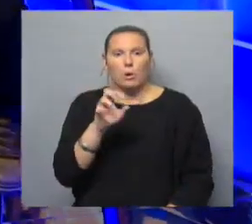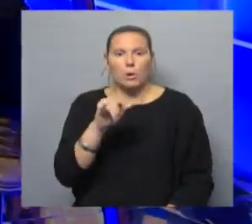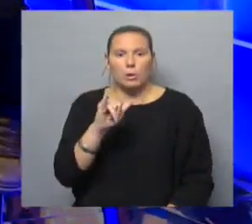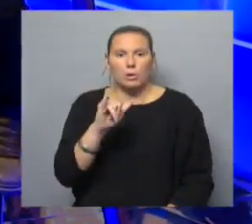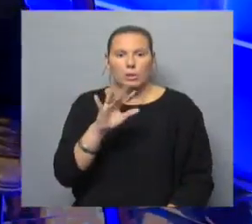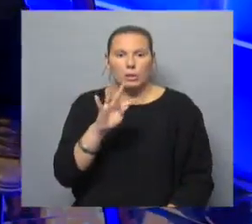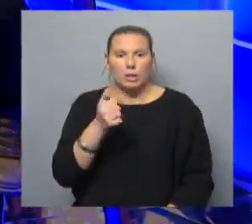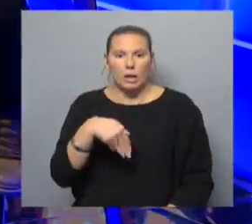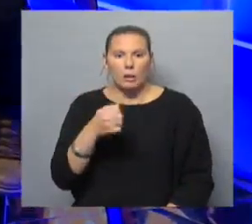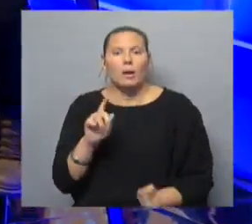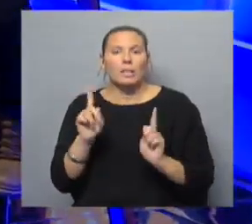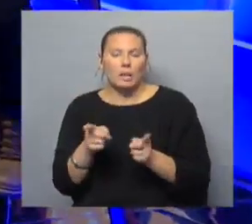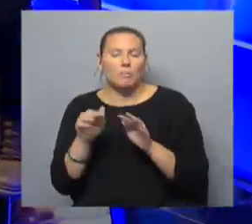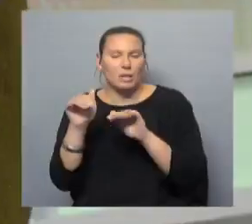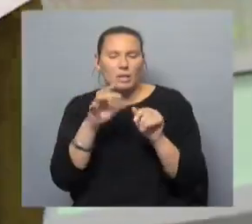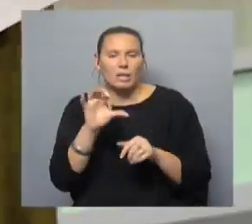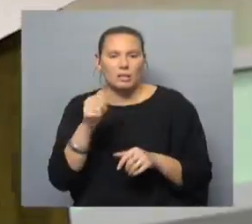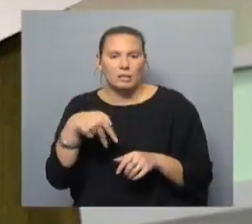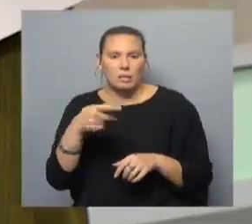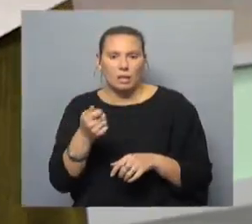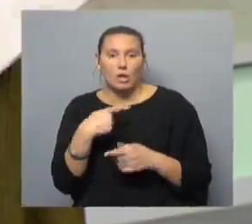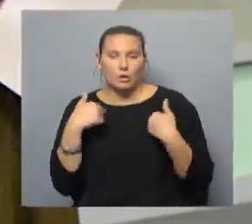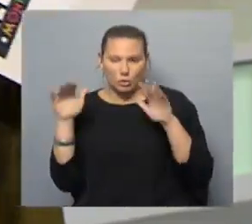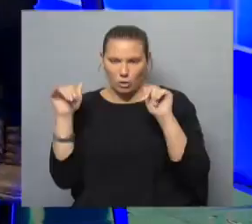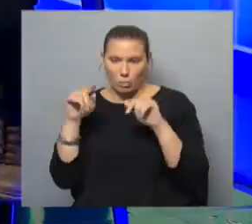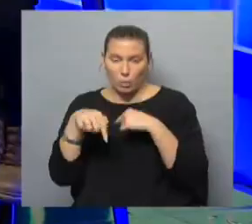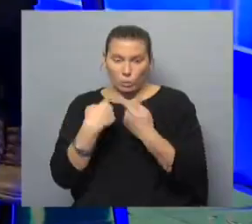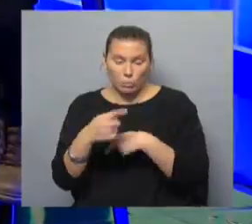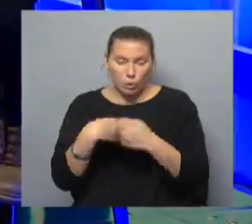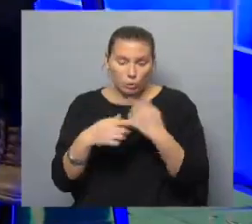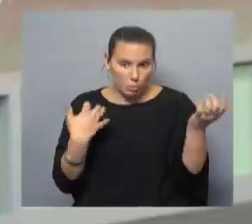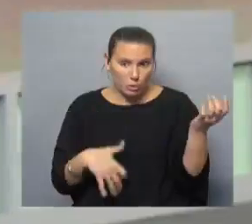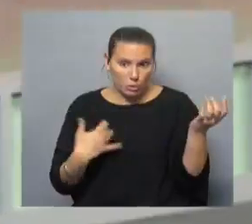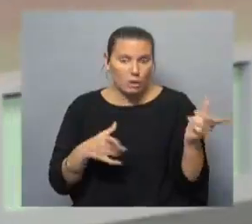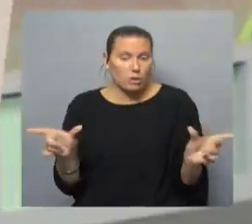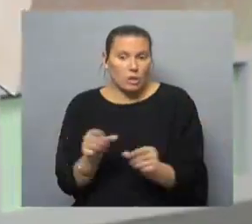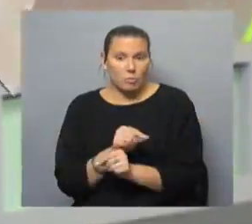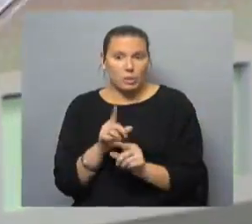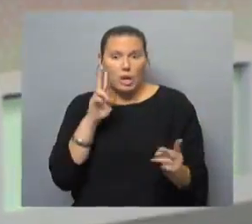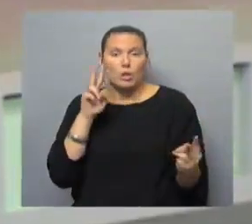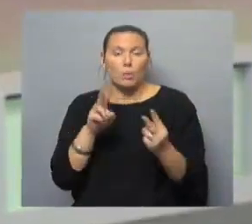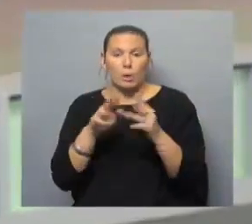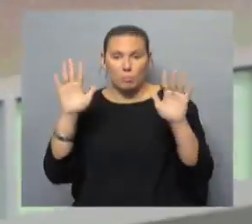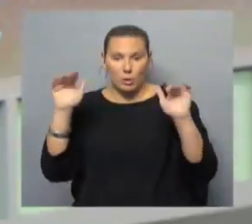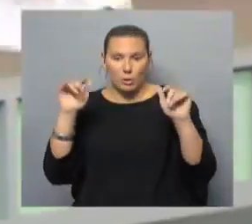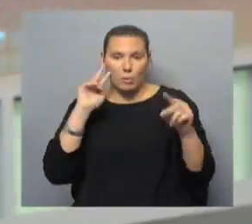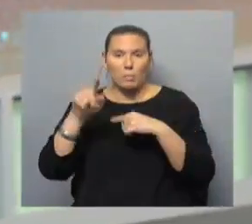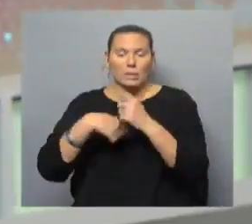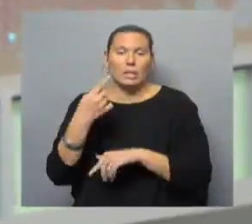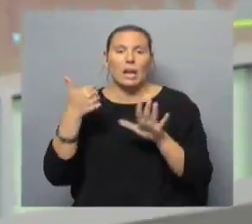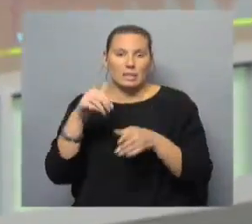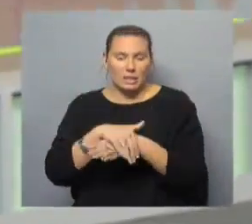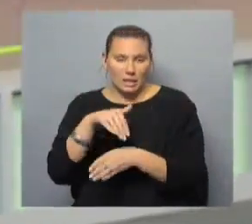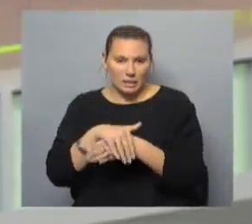nos despedimos. A la gente de NEC también. Bien, nosotros nos despedimos, ustedes se quedan acá y cierran, ¿está? ¿Les parece? Vamos arriba. Bueno, chau, nos vemos mañana a las 18 horas.